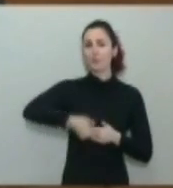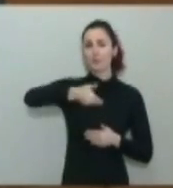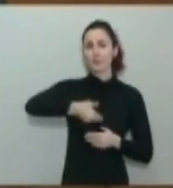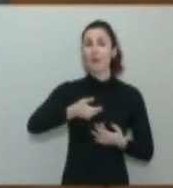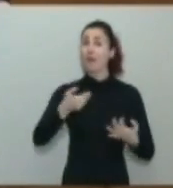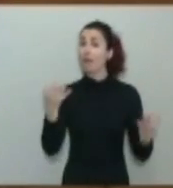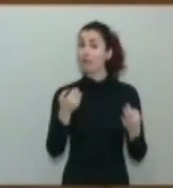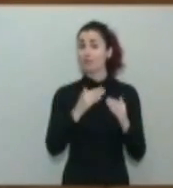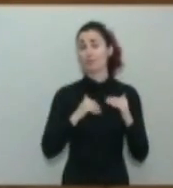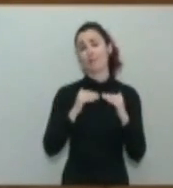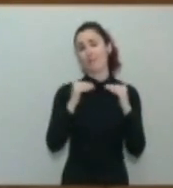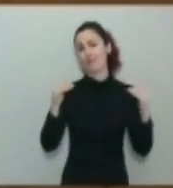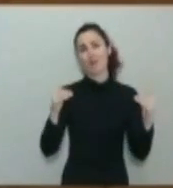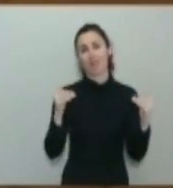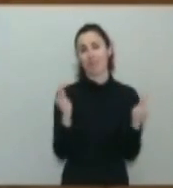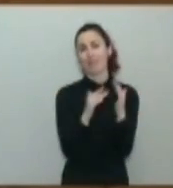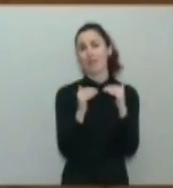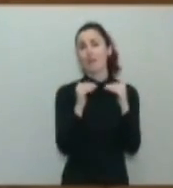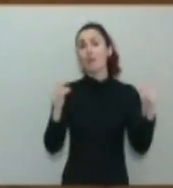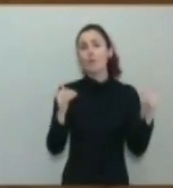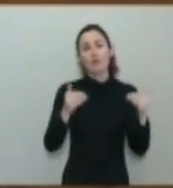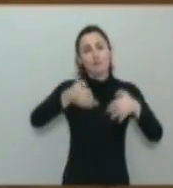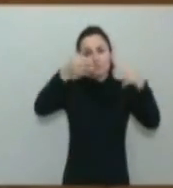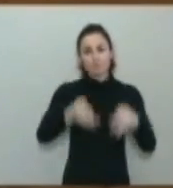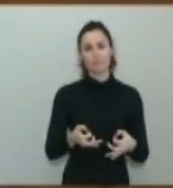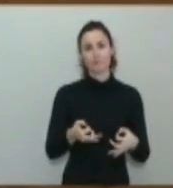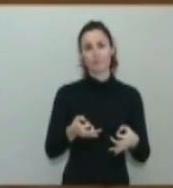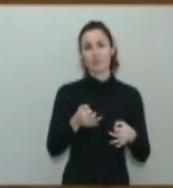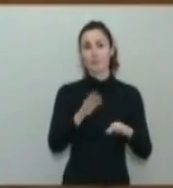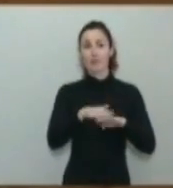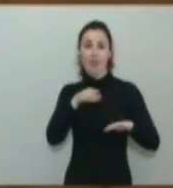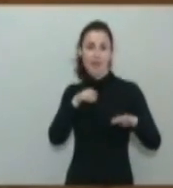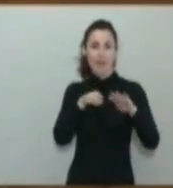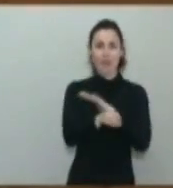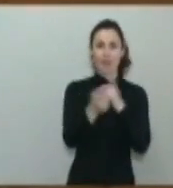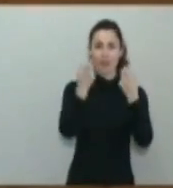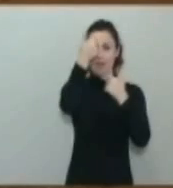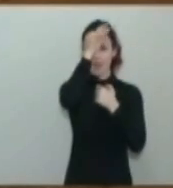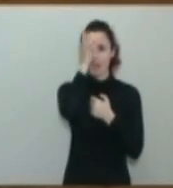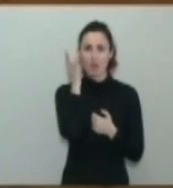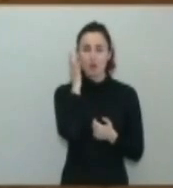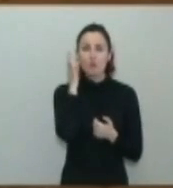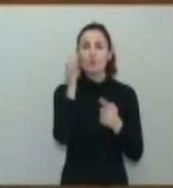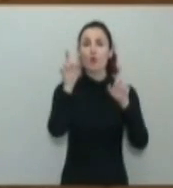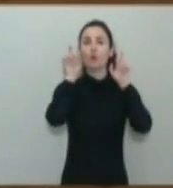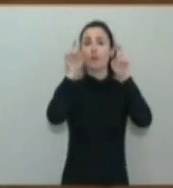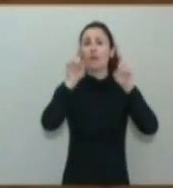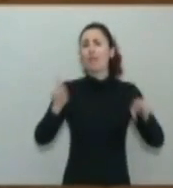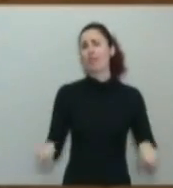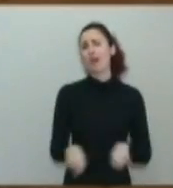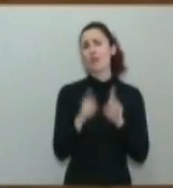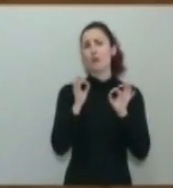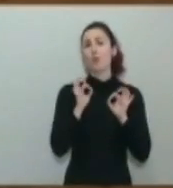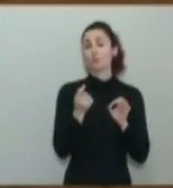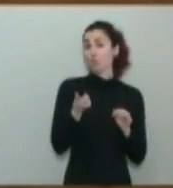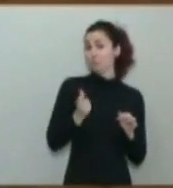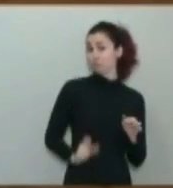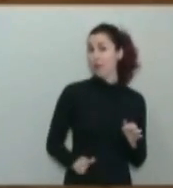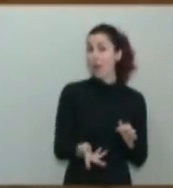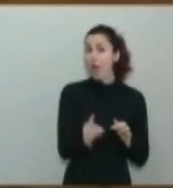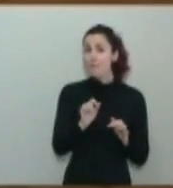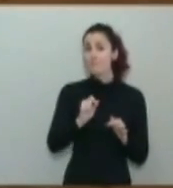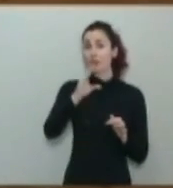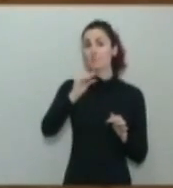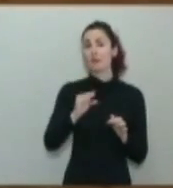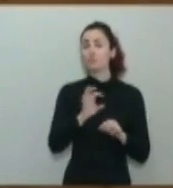no es otro que el de la igualdad efectiva en el acceso de todo el alumno a la educación con independencia del nivel de renta de sus familias